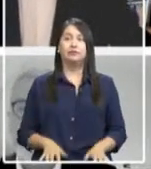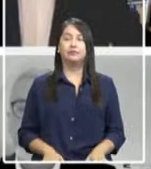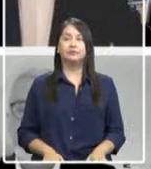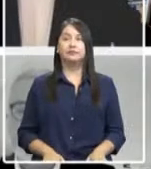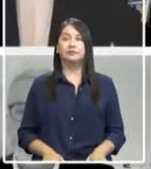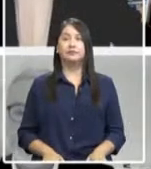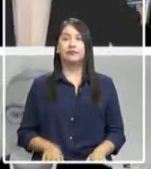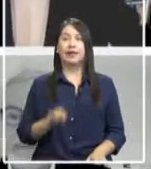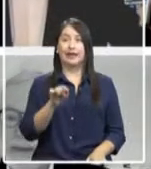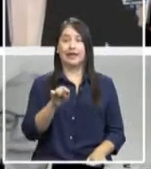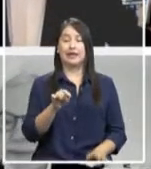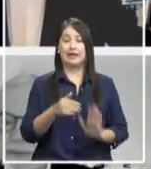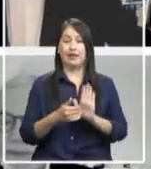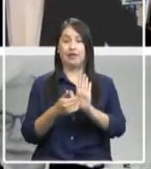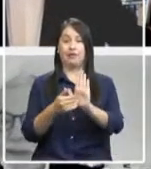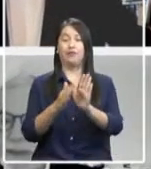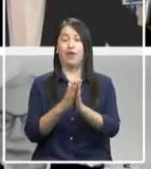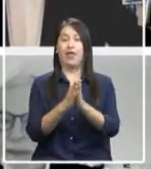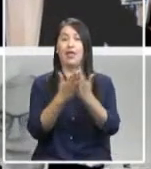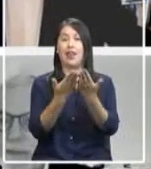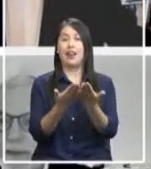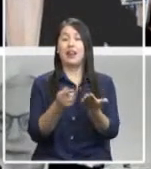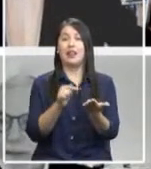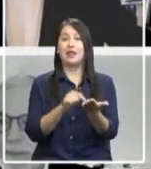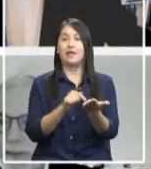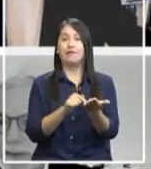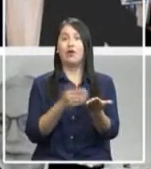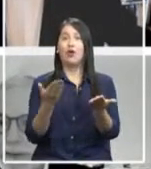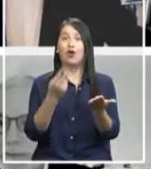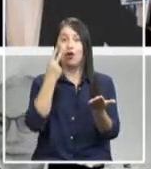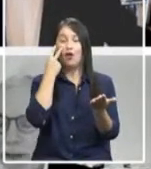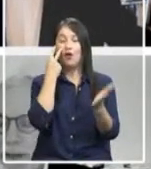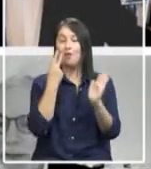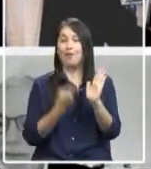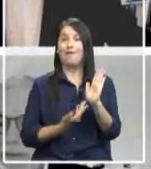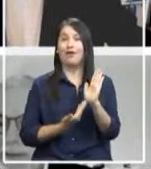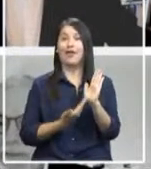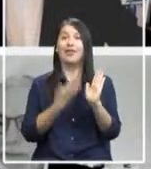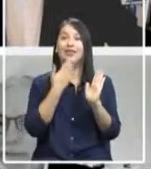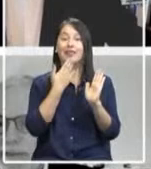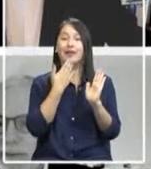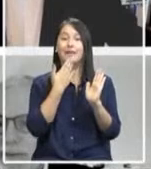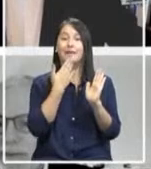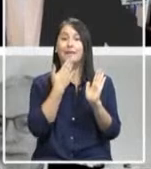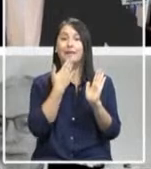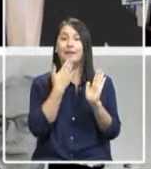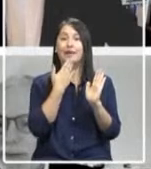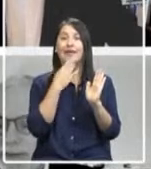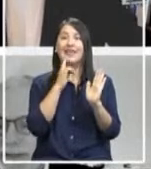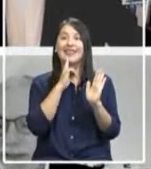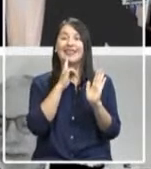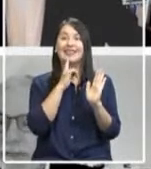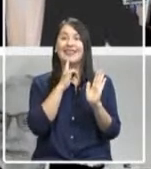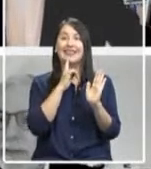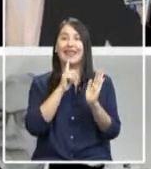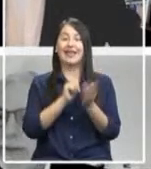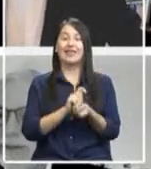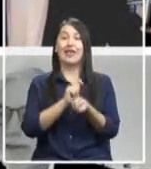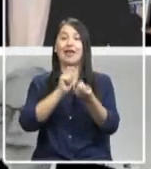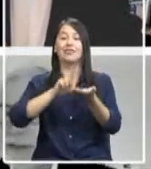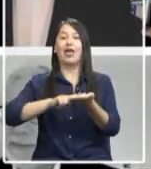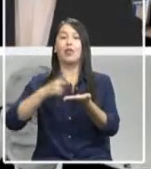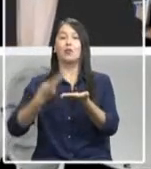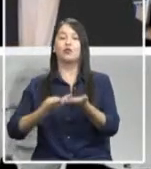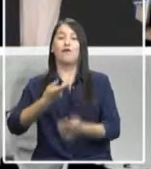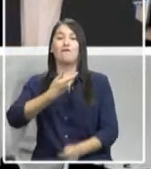manifestados en este libro, Strategic Reframing, que, como ven, también tiene una versión en castellano